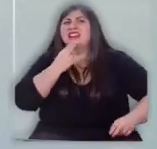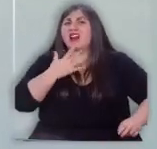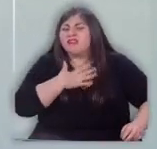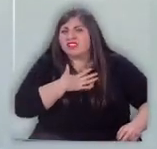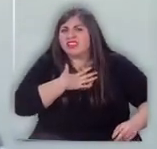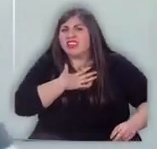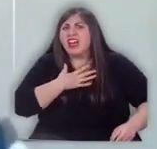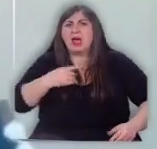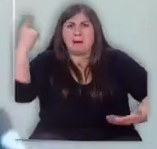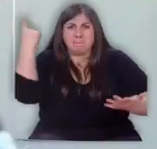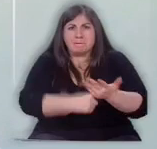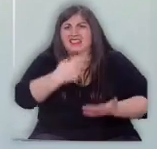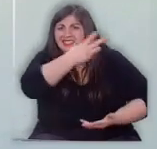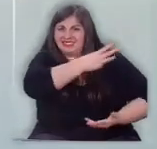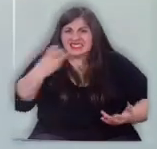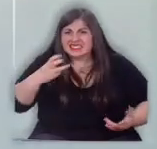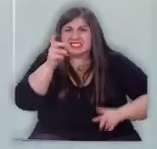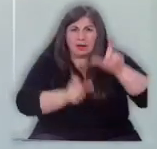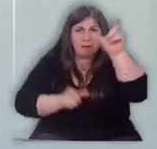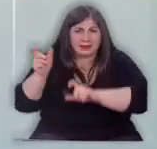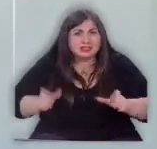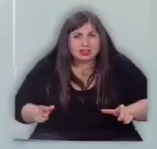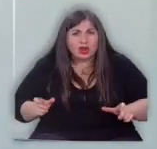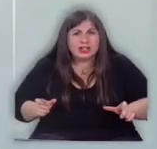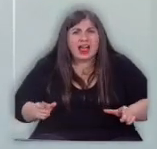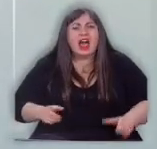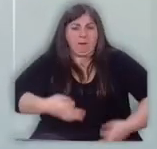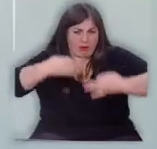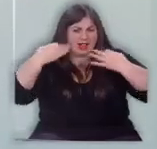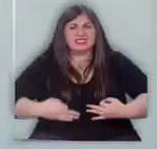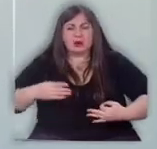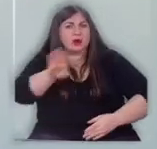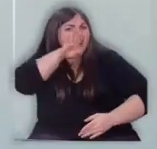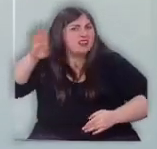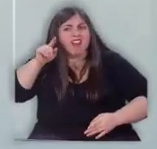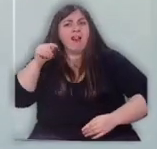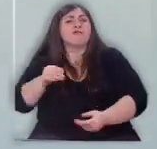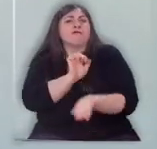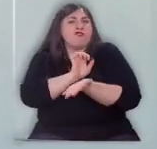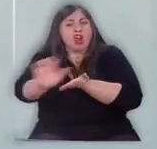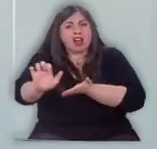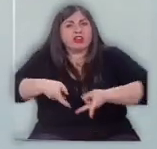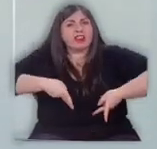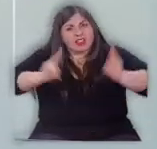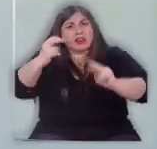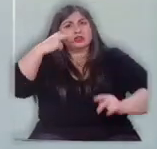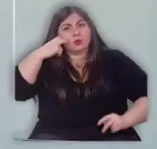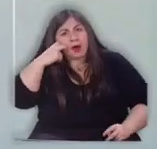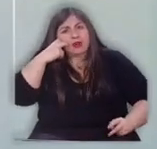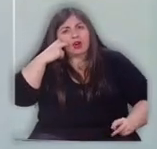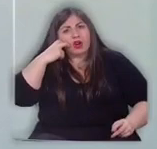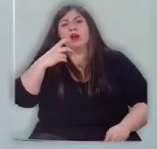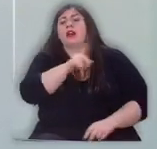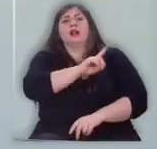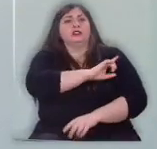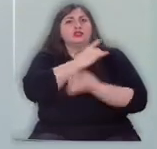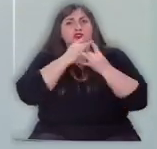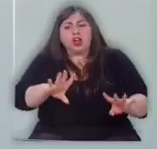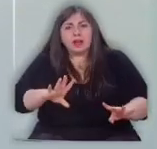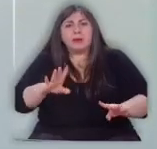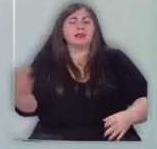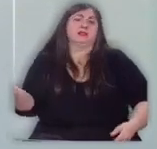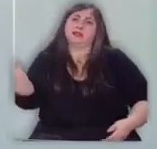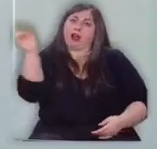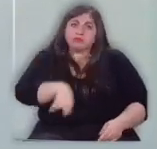de, 1.300 personas por asegurar impunidad a los violadores de derechos humanos, solo una vez